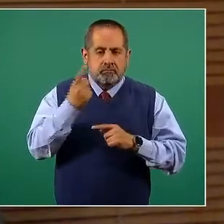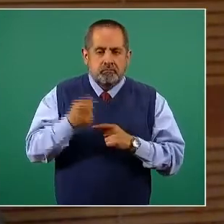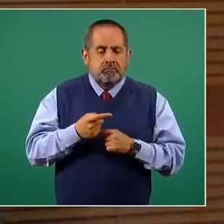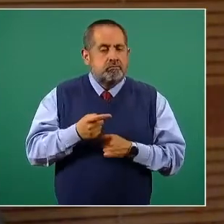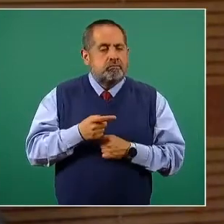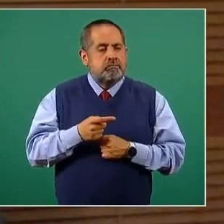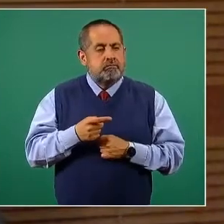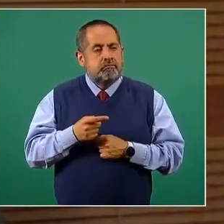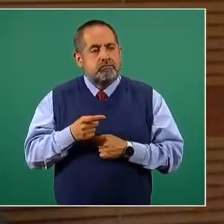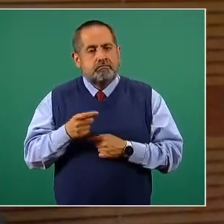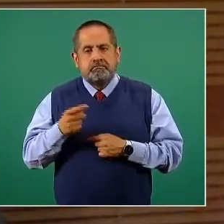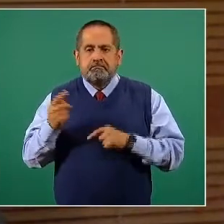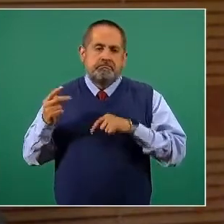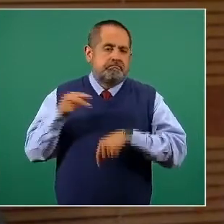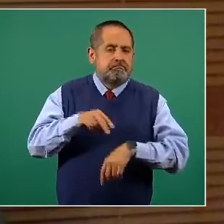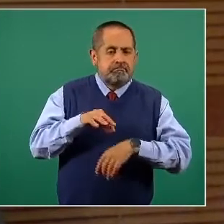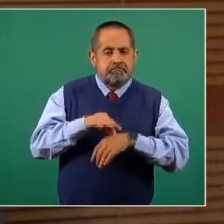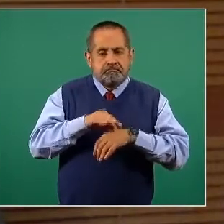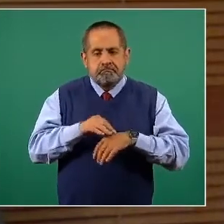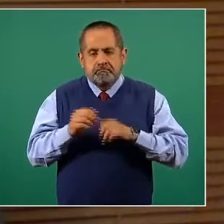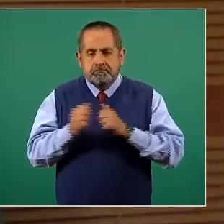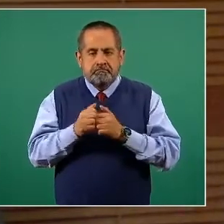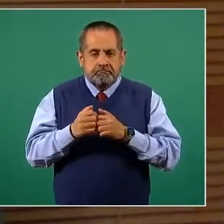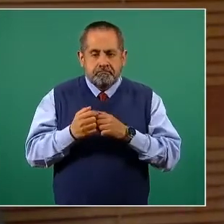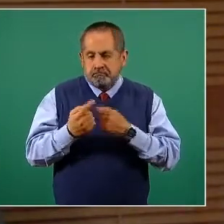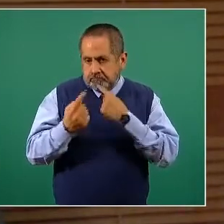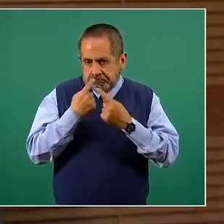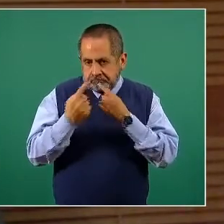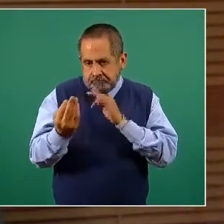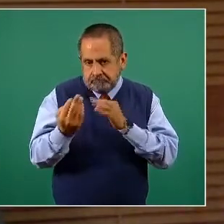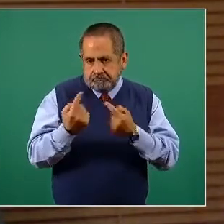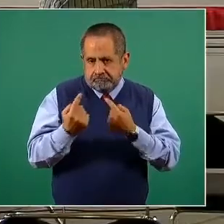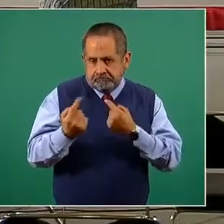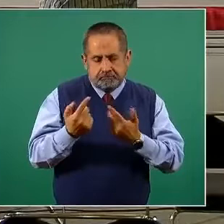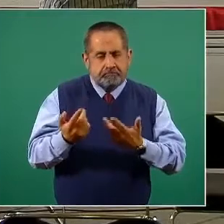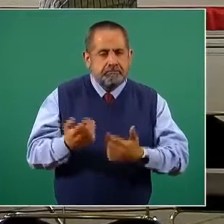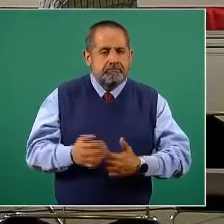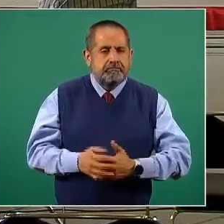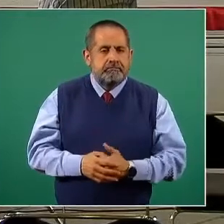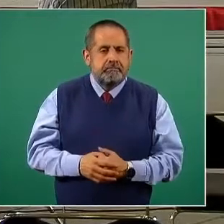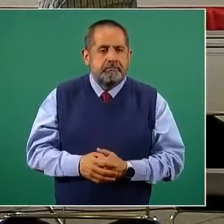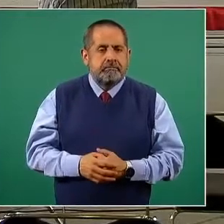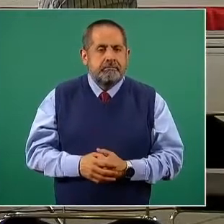personas que estamos participando de manera.